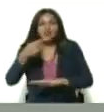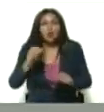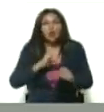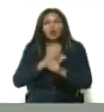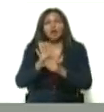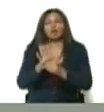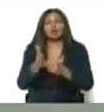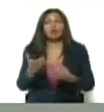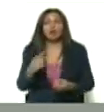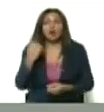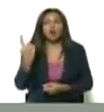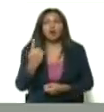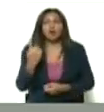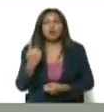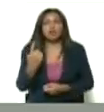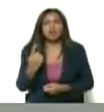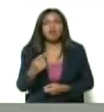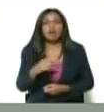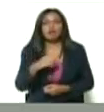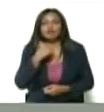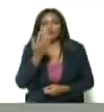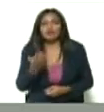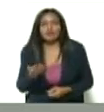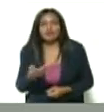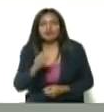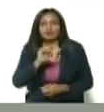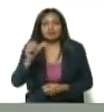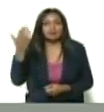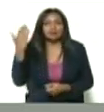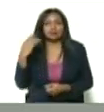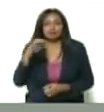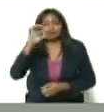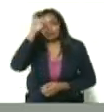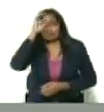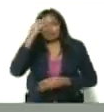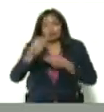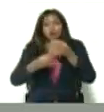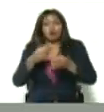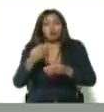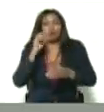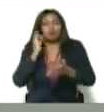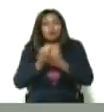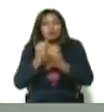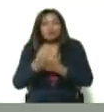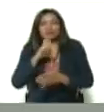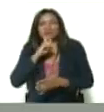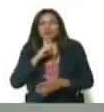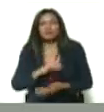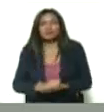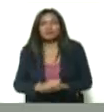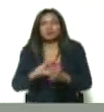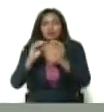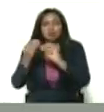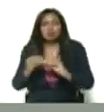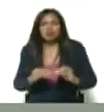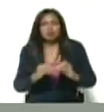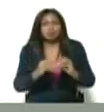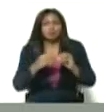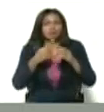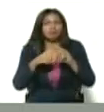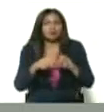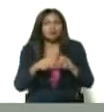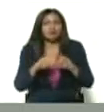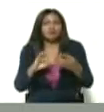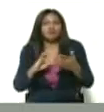única máquina que tenían se les dañó la semana pasada, no sé cómo están tomando pruebas, y luego aparentemente la repararon, pero evidentemente no